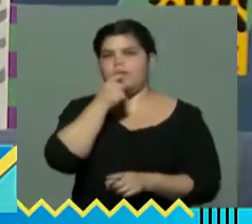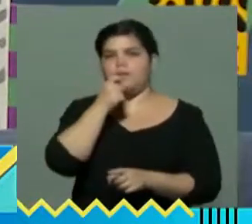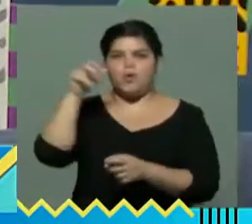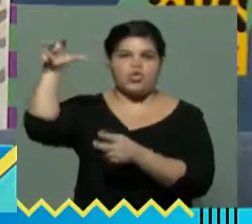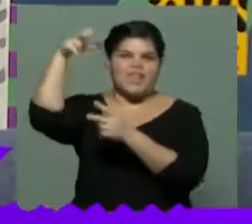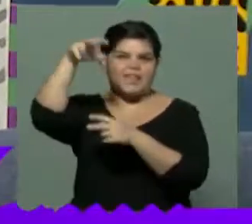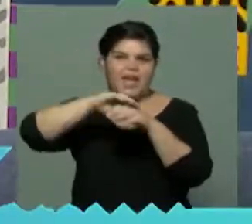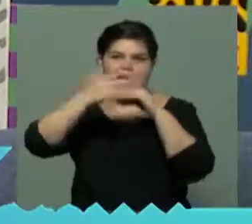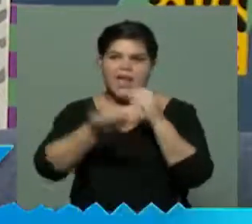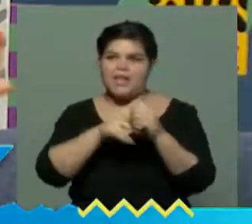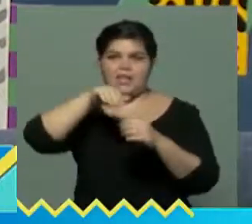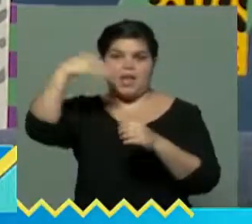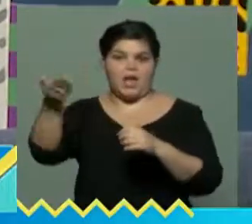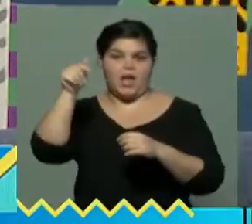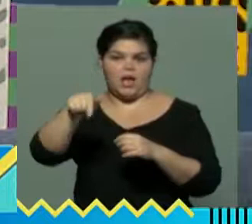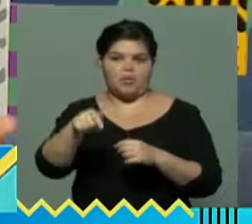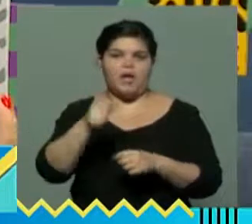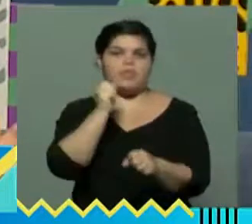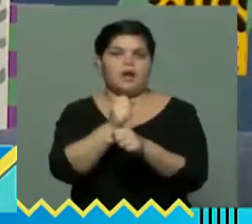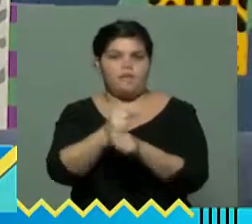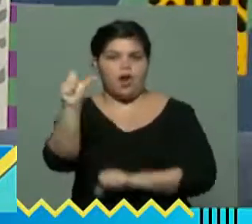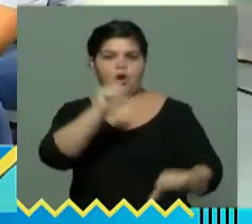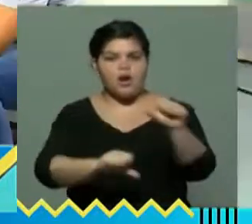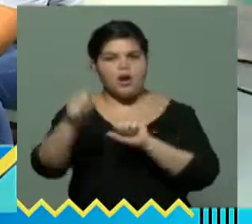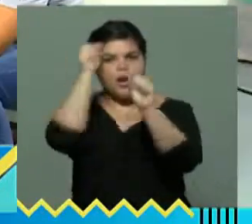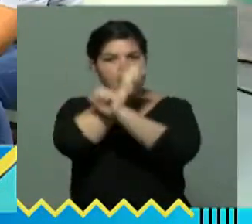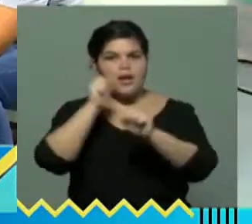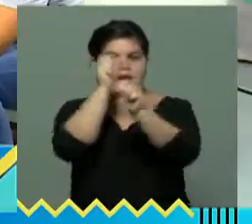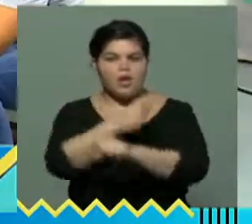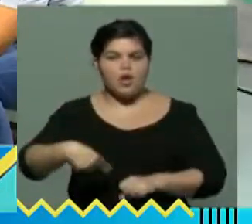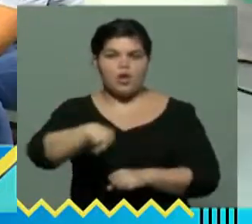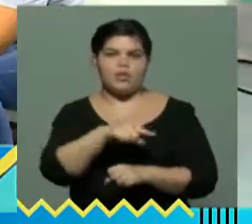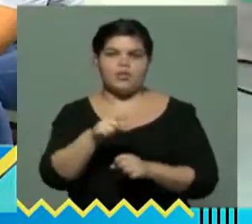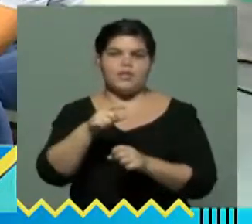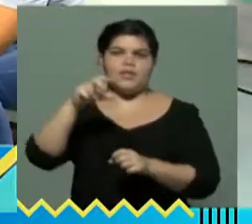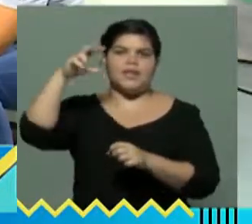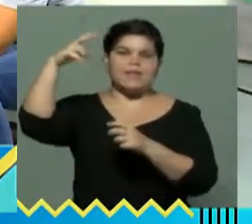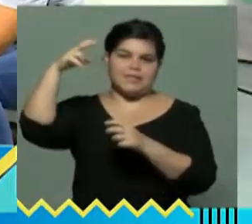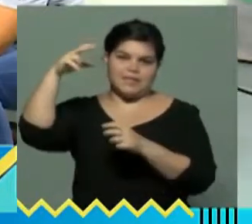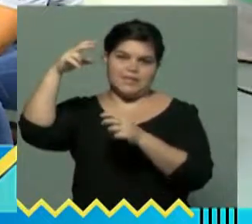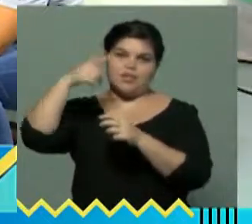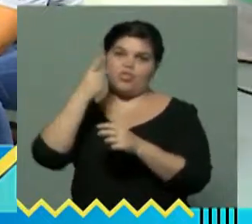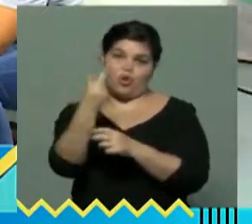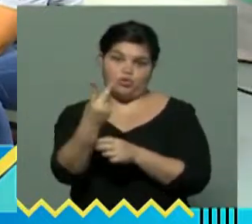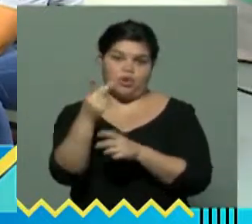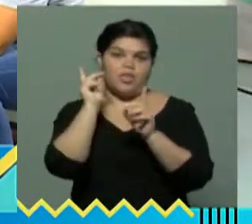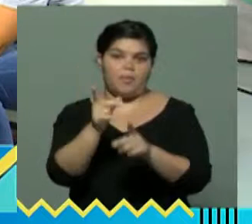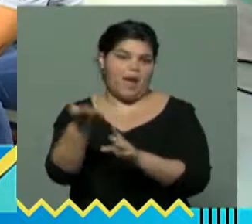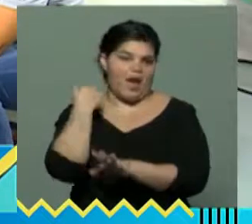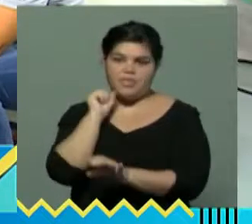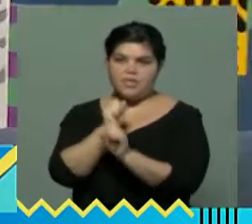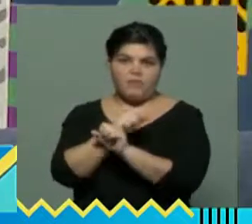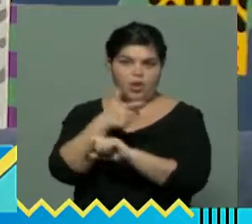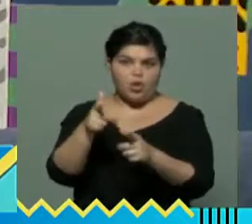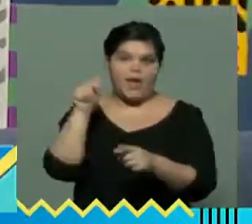dimos trabajo a ingenieros y a un montón de científicos que se dedicaron a hacer 2 satélites y que antes no tenían dónde trabajar. Recordemos de